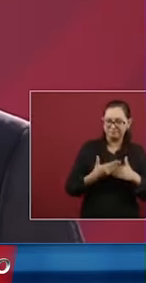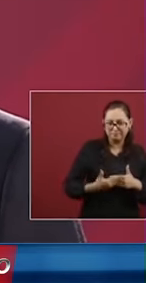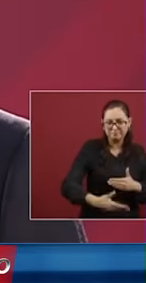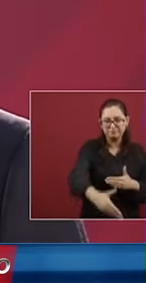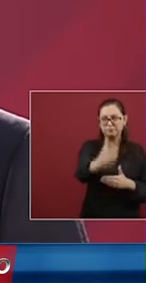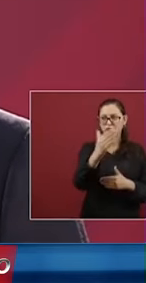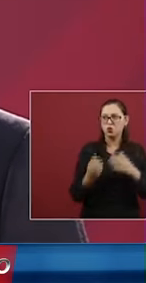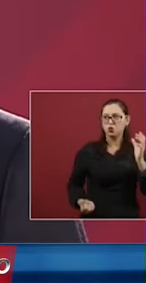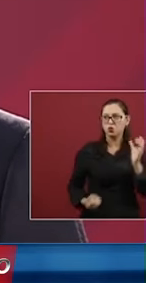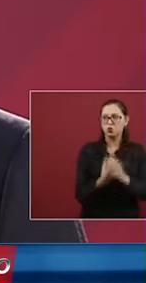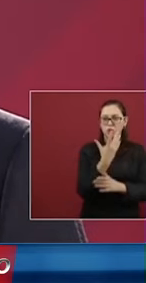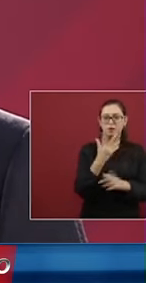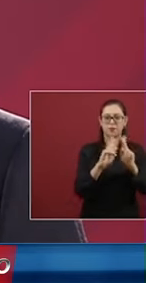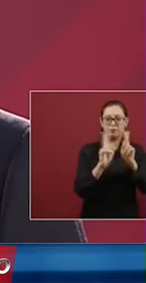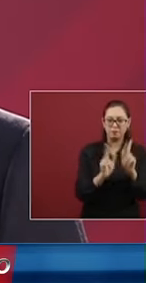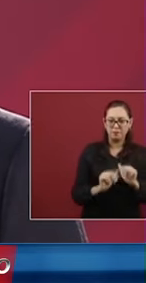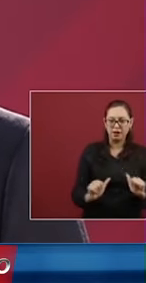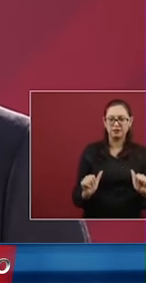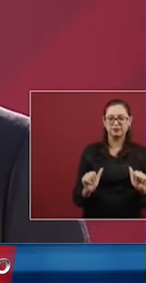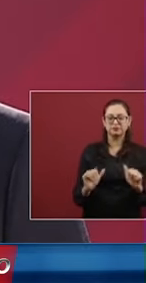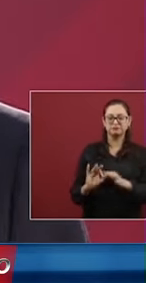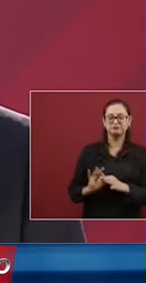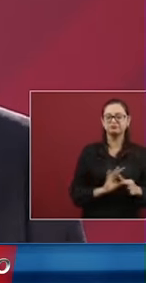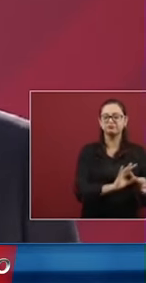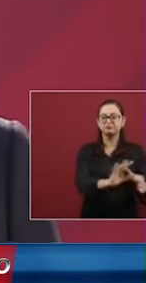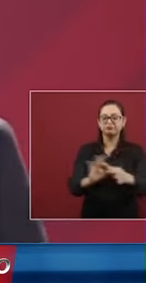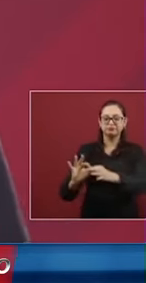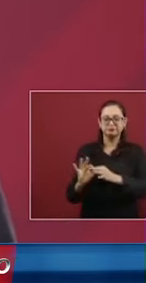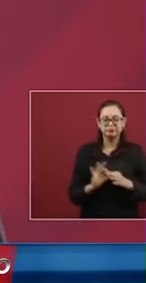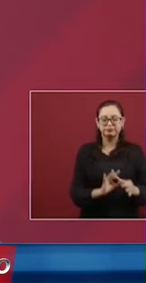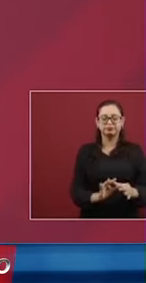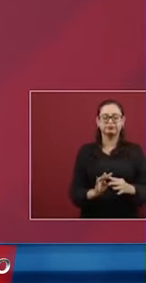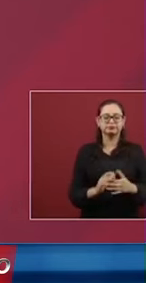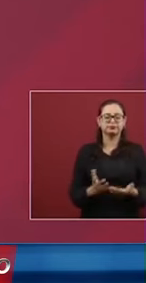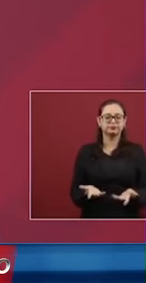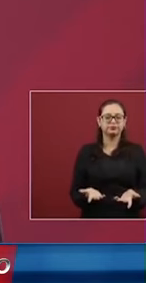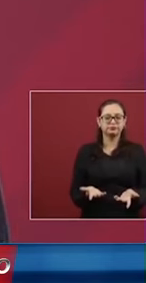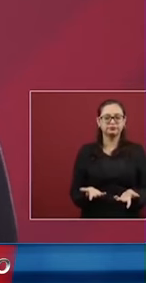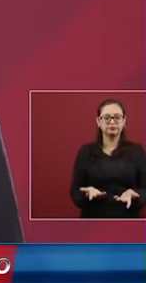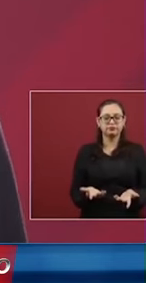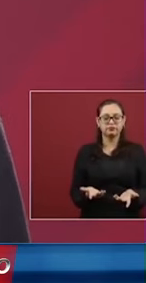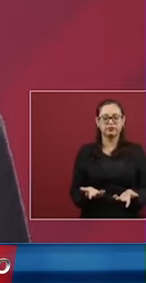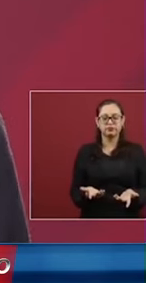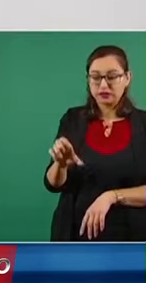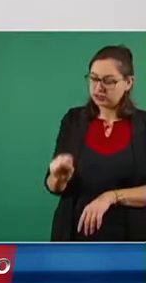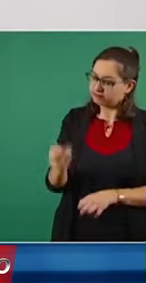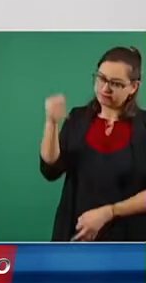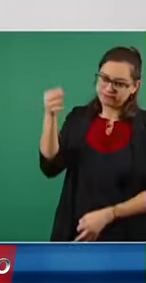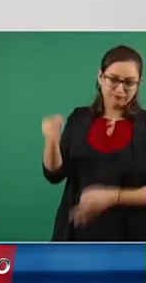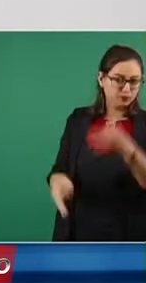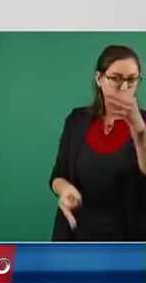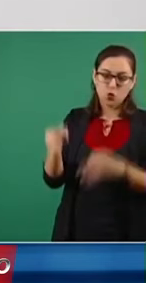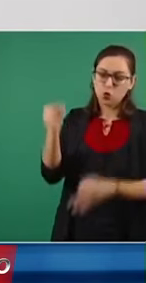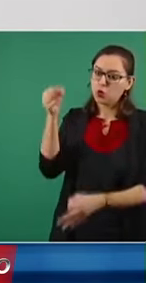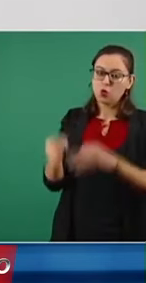el el Señor amblo pues bueno tiene una una carga de de ideas socialistas indigenistas eh Y y desde